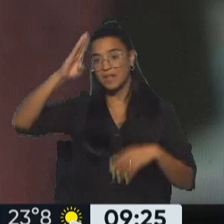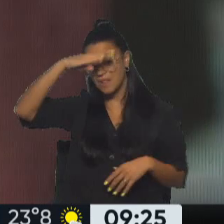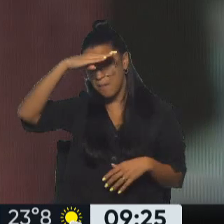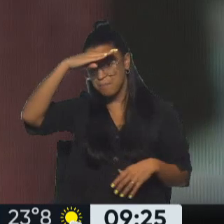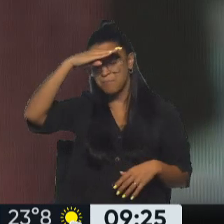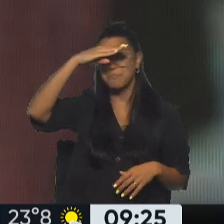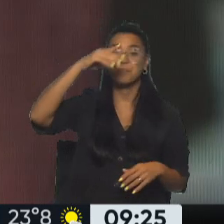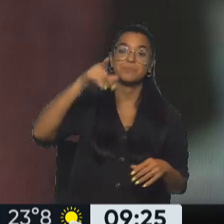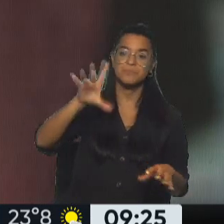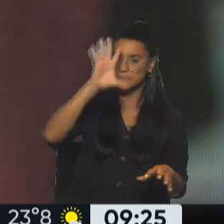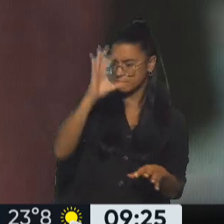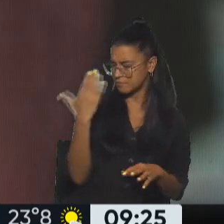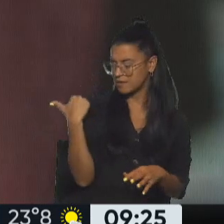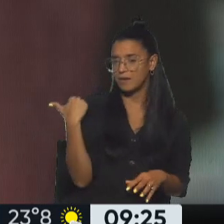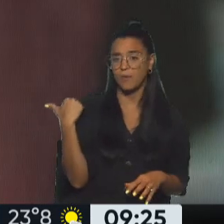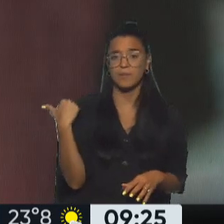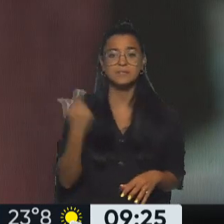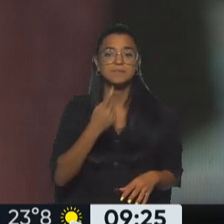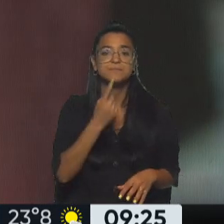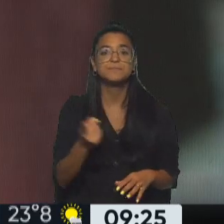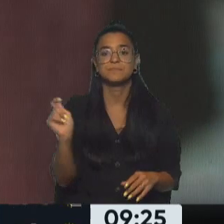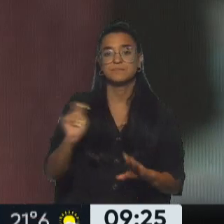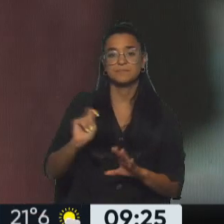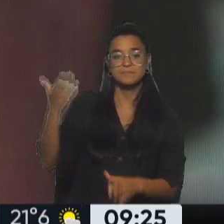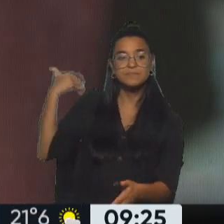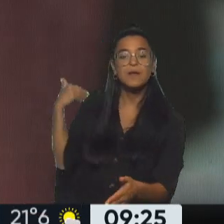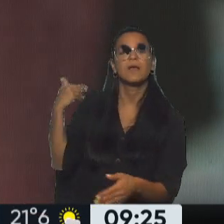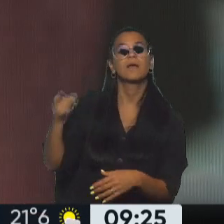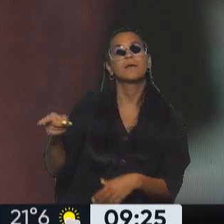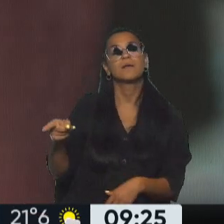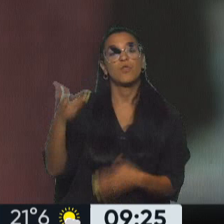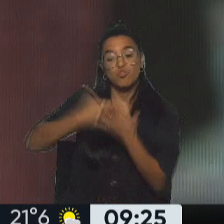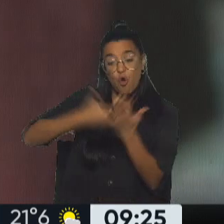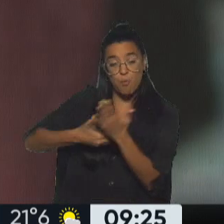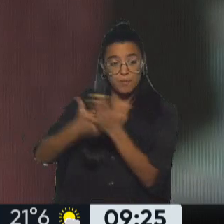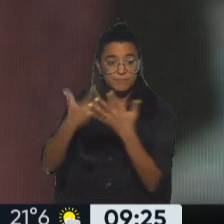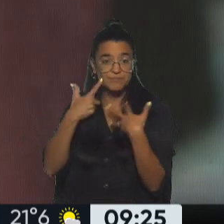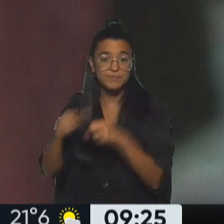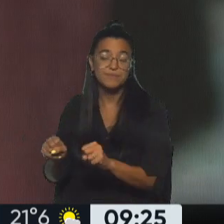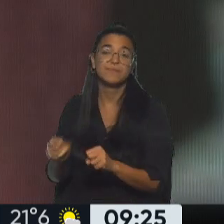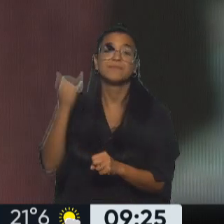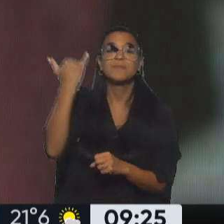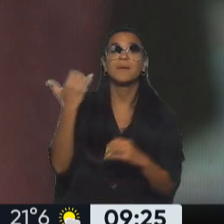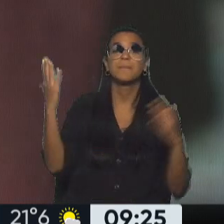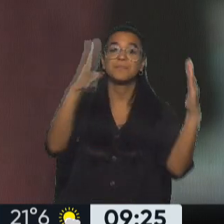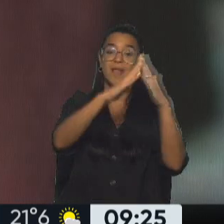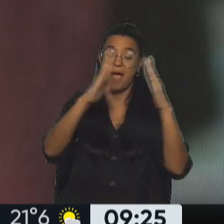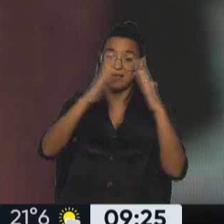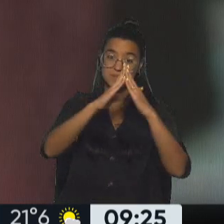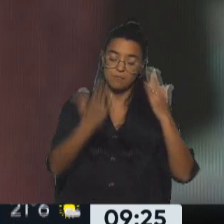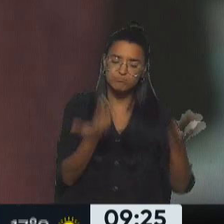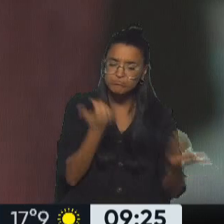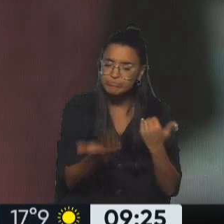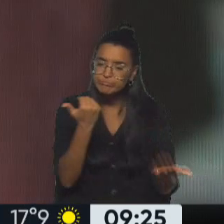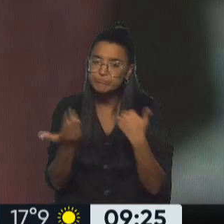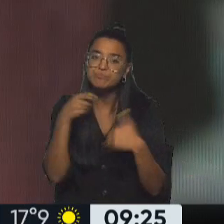Trump que recuerdas hace pocos meses también se la encontraron documentos y le fue allanada su residencia en mara lago Palm